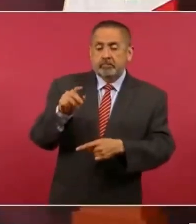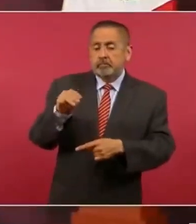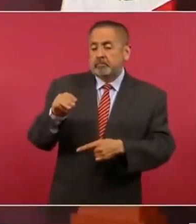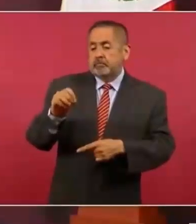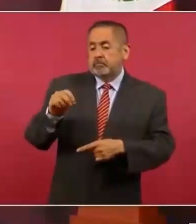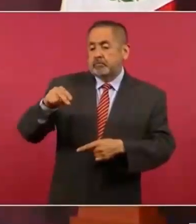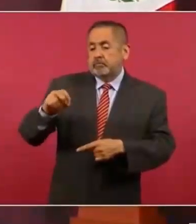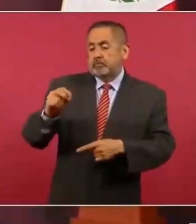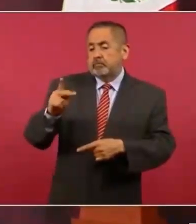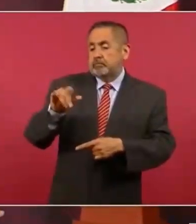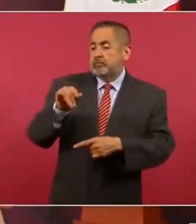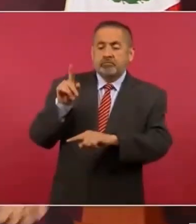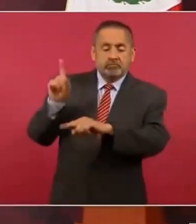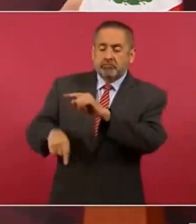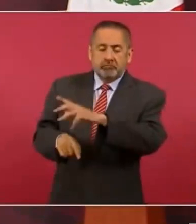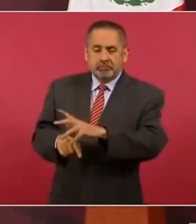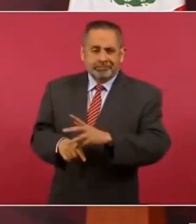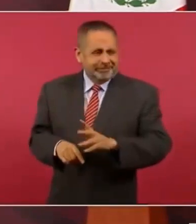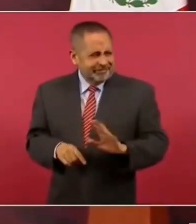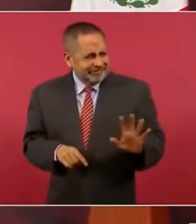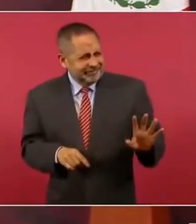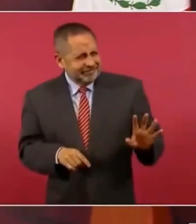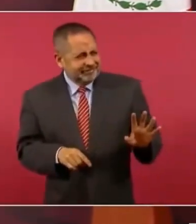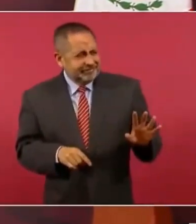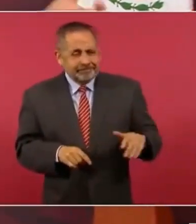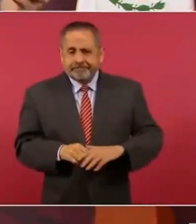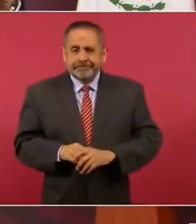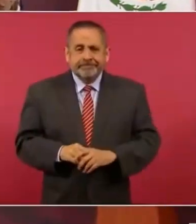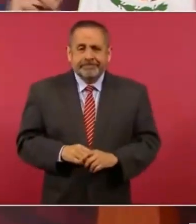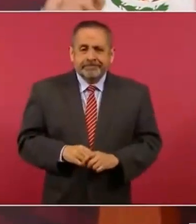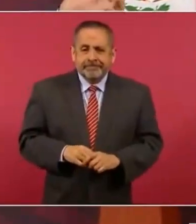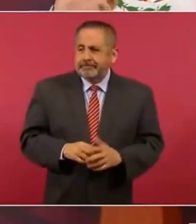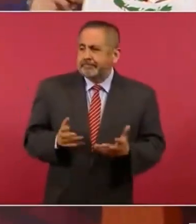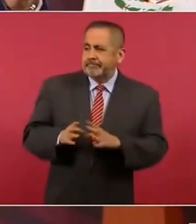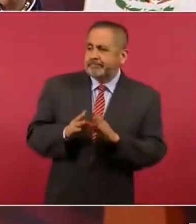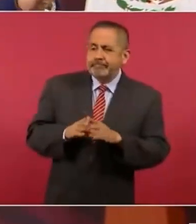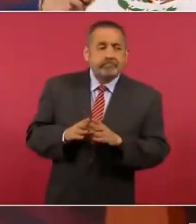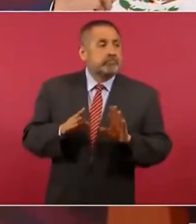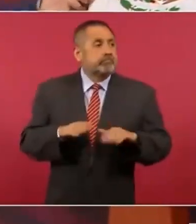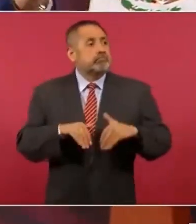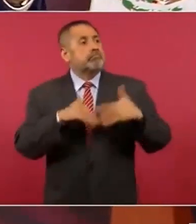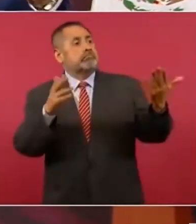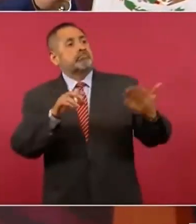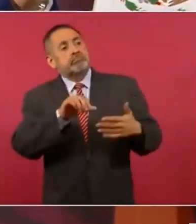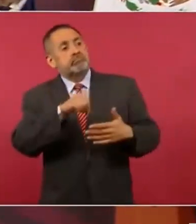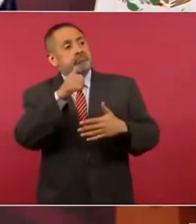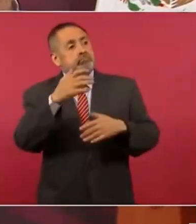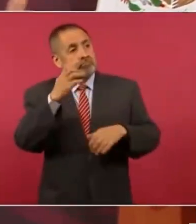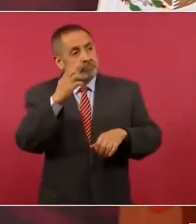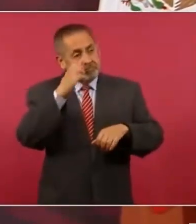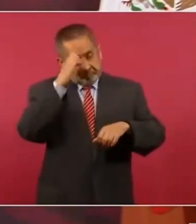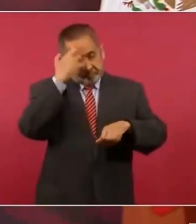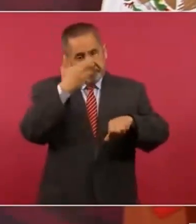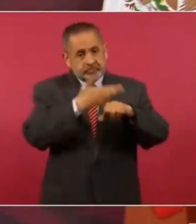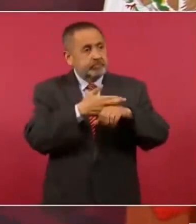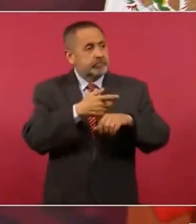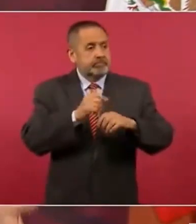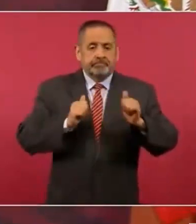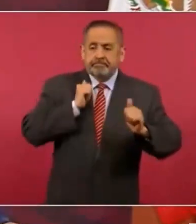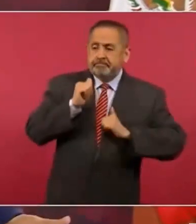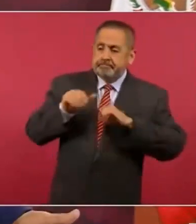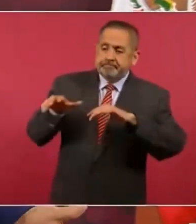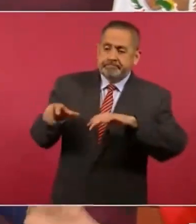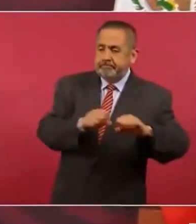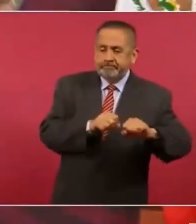Federal de Electricidad. Entonces, había necesidad de abrir el mercado para crear competencia.